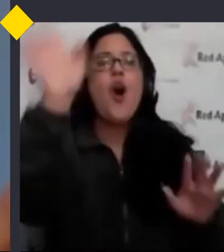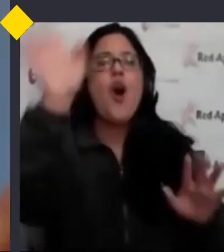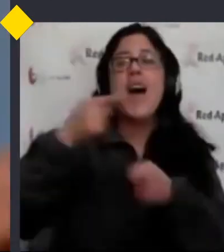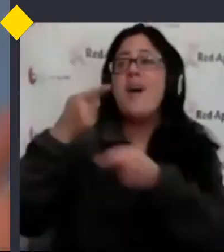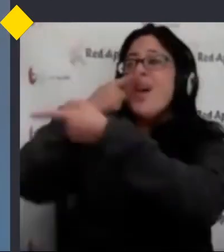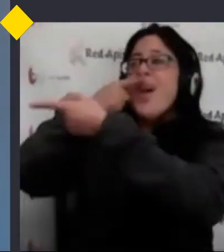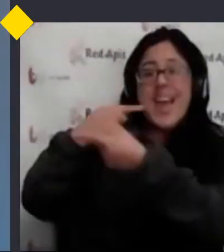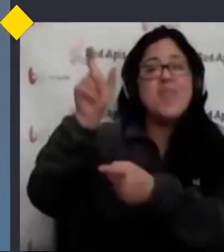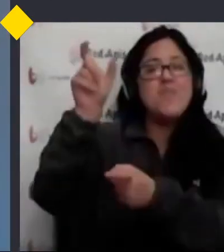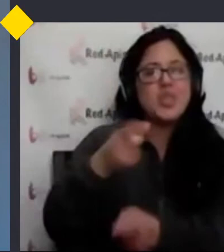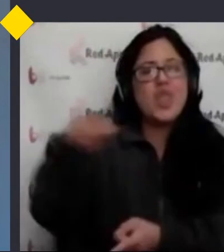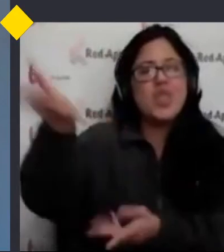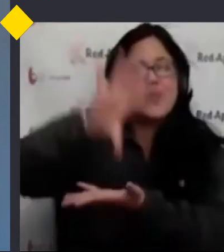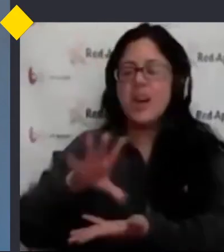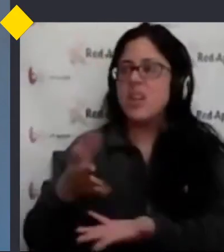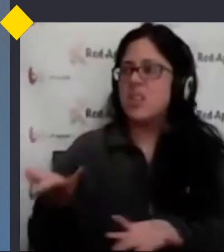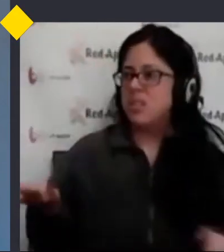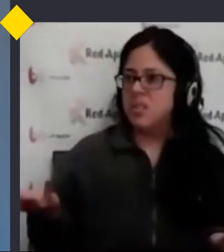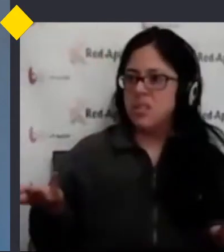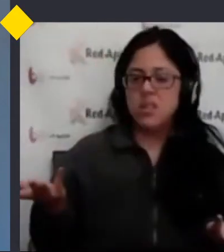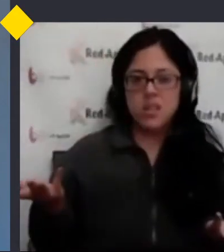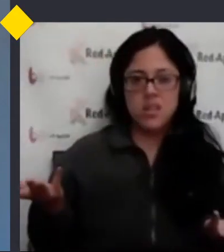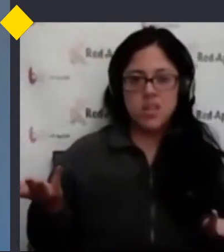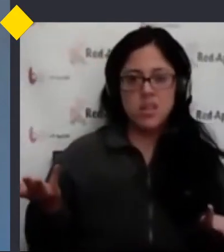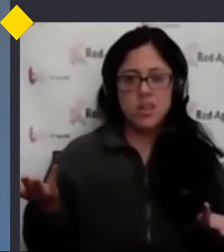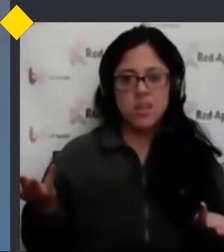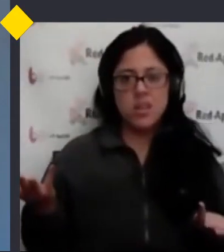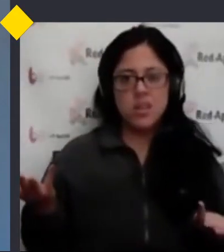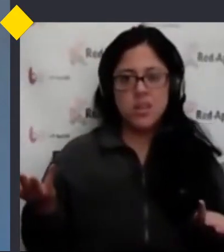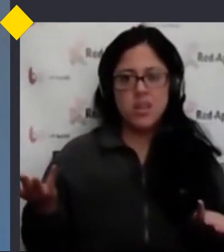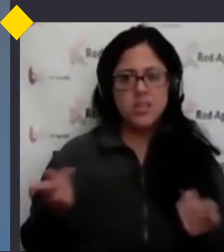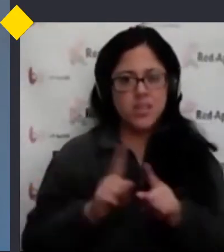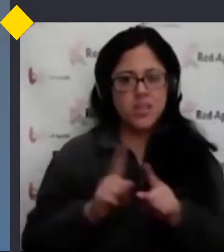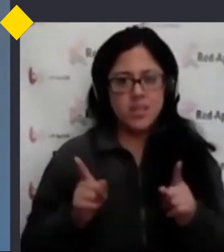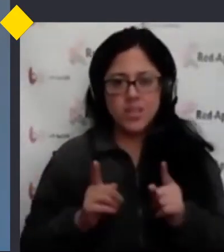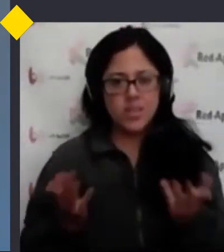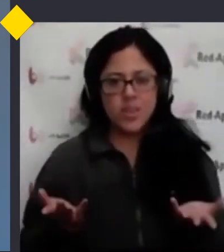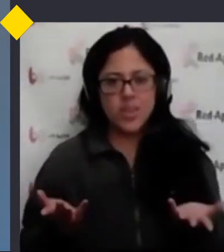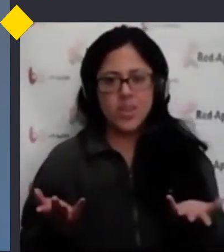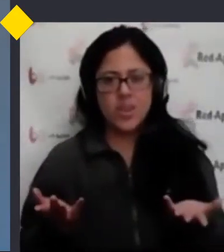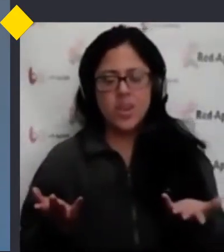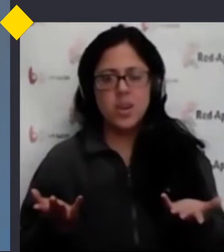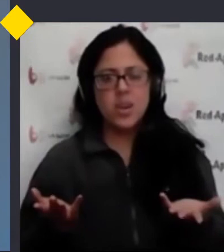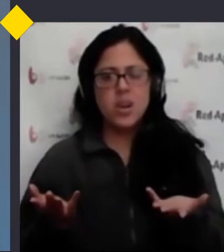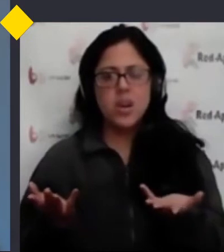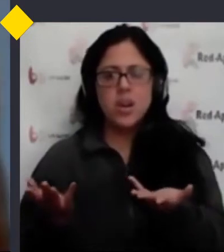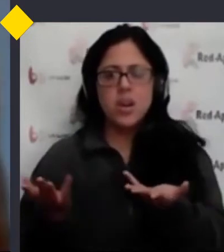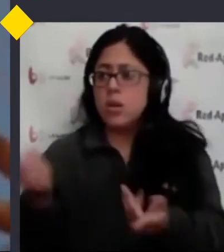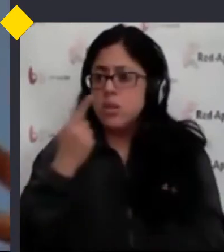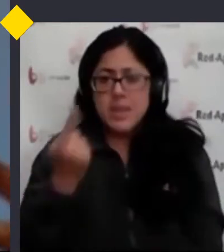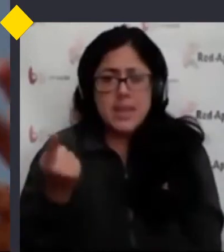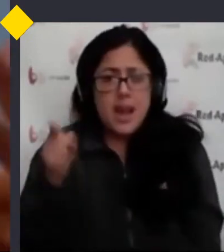qué? O sea, como que es como la gracia. Y decir, oye, detrás de un migrante hay una mamá, hay